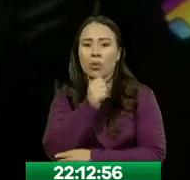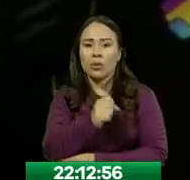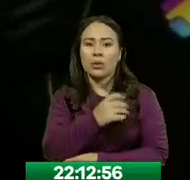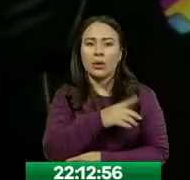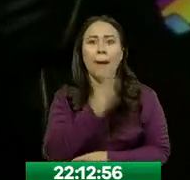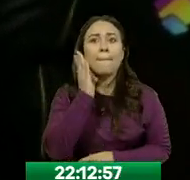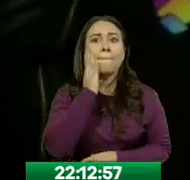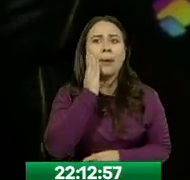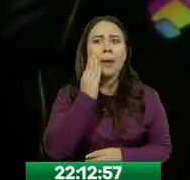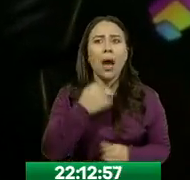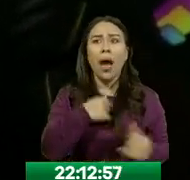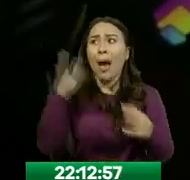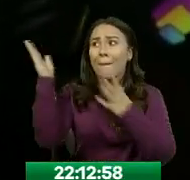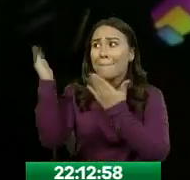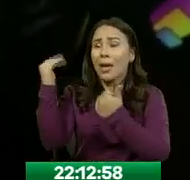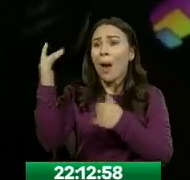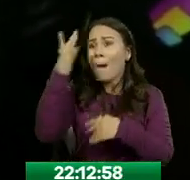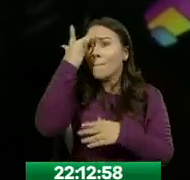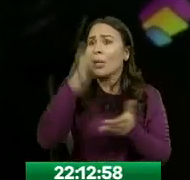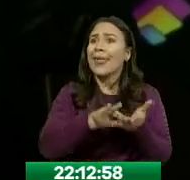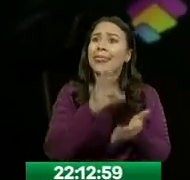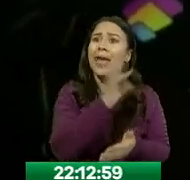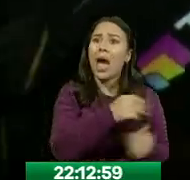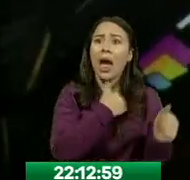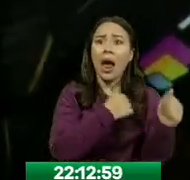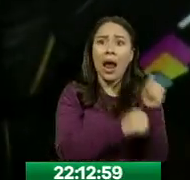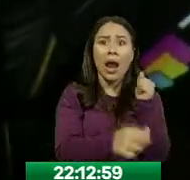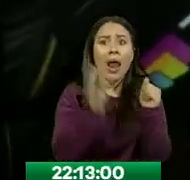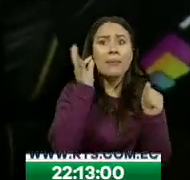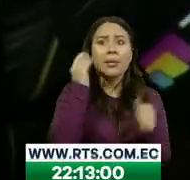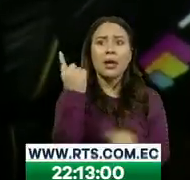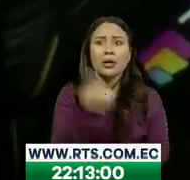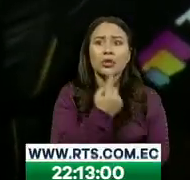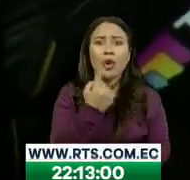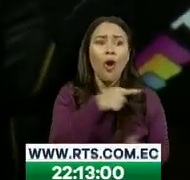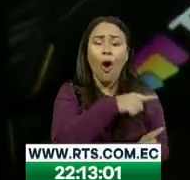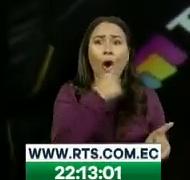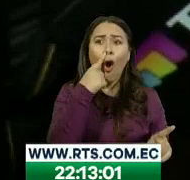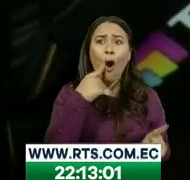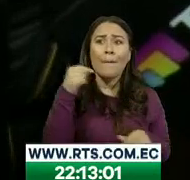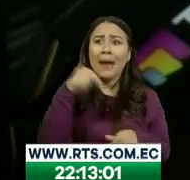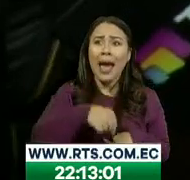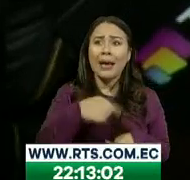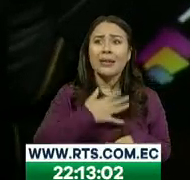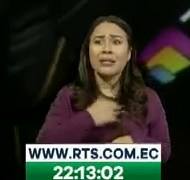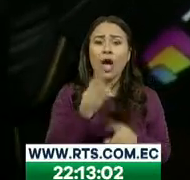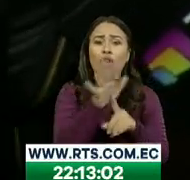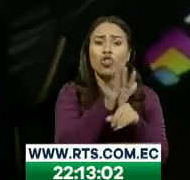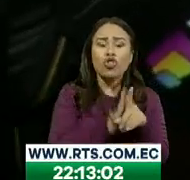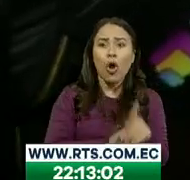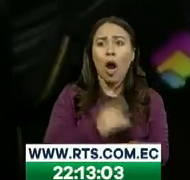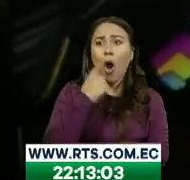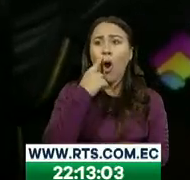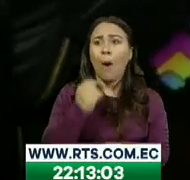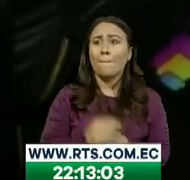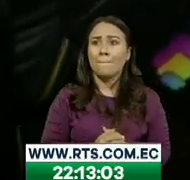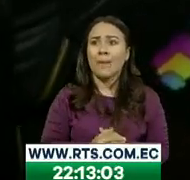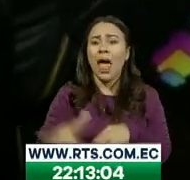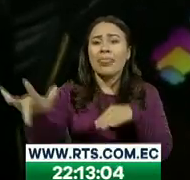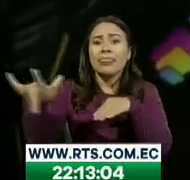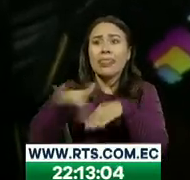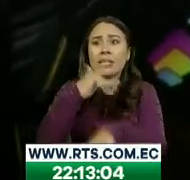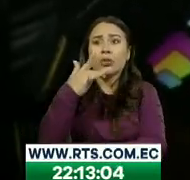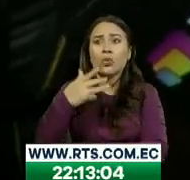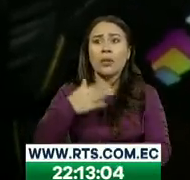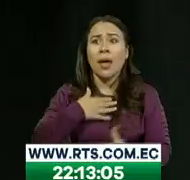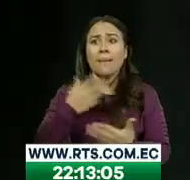mami, dice, ¿por qué la dejó a mi niña sola? Y dijo, ese señor está aquí, mamita. Y ese señor dijo, la tiene desnuda mi